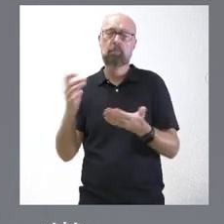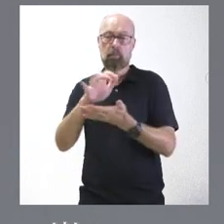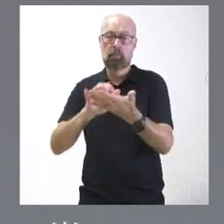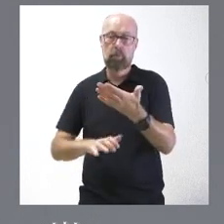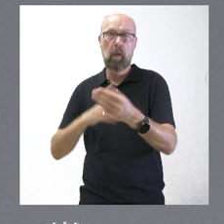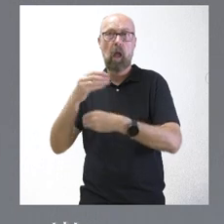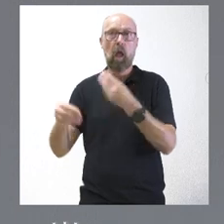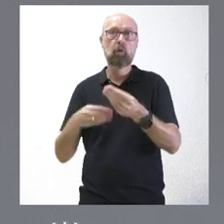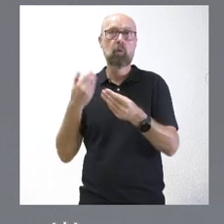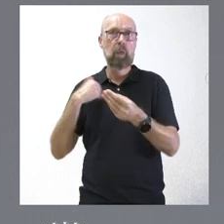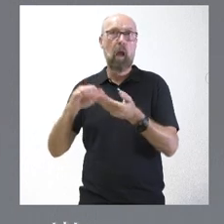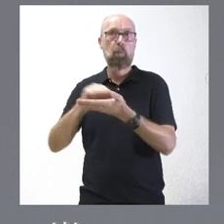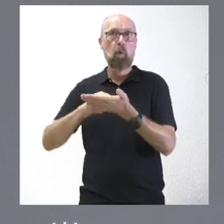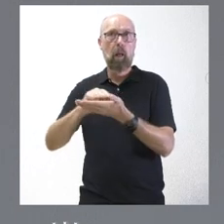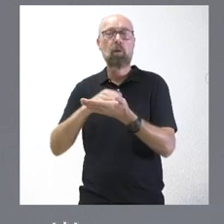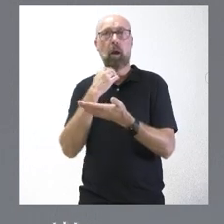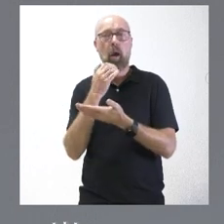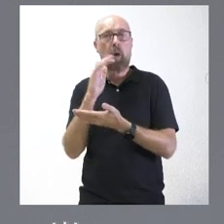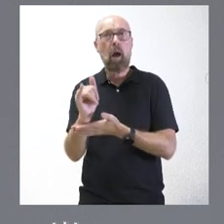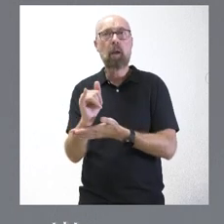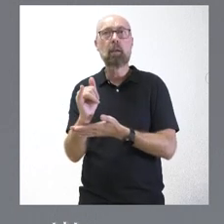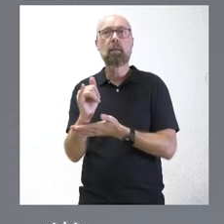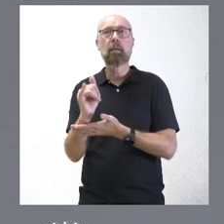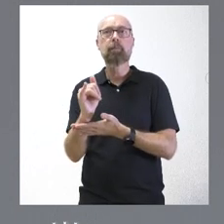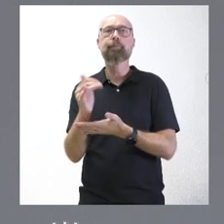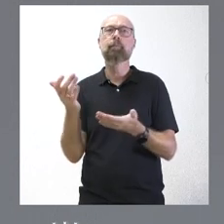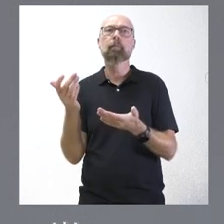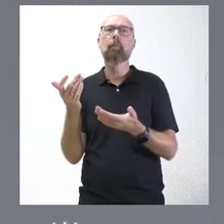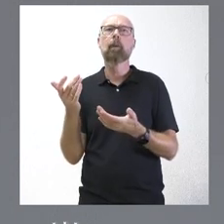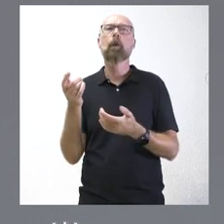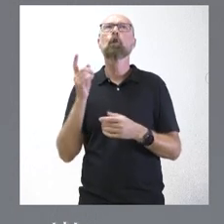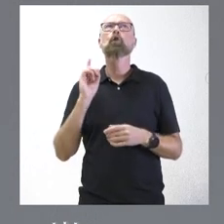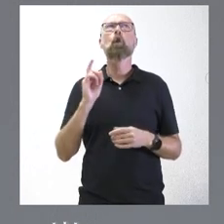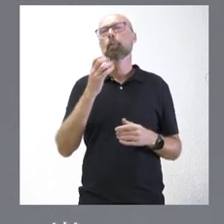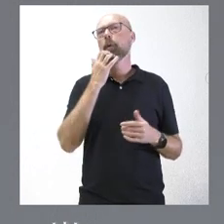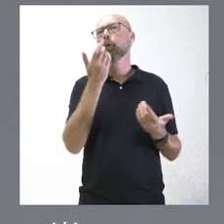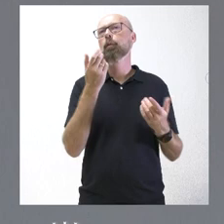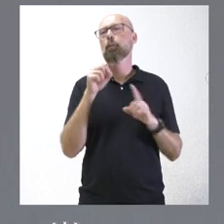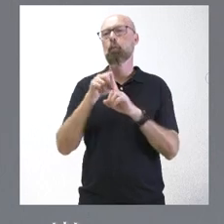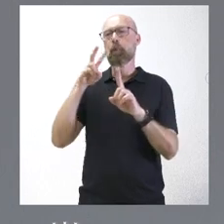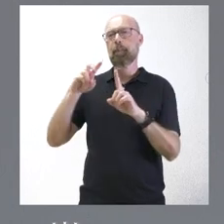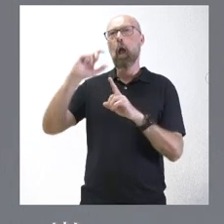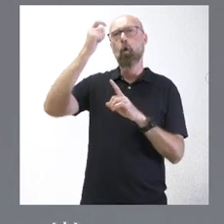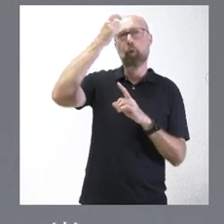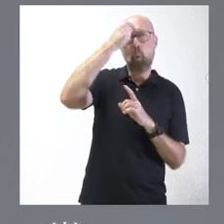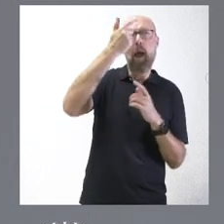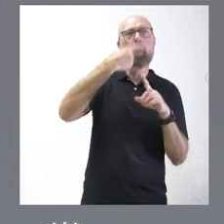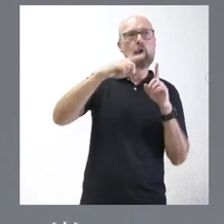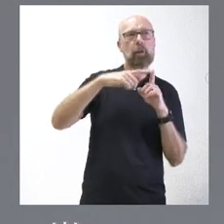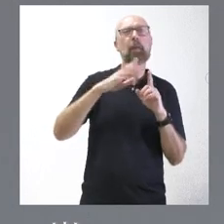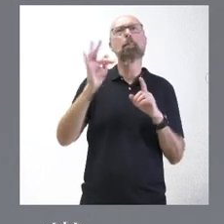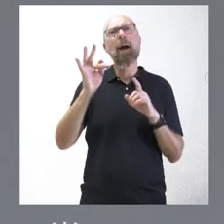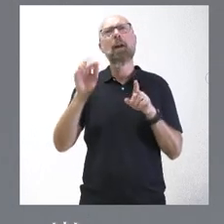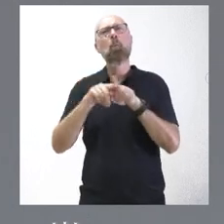esté redactado hay que tener en cuenta que no es solo desde el punto de vista conceptual tiene que tener también un